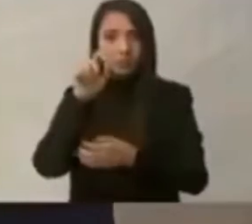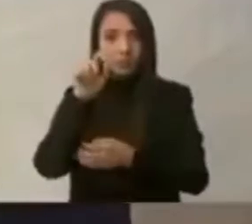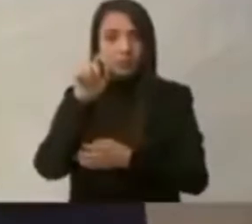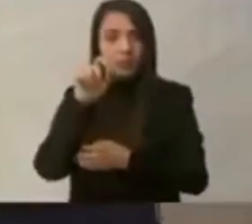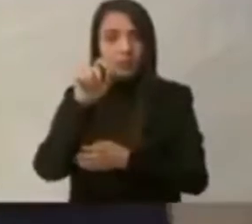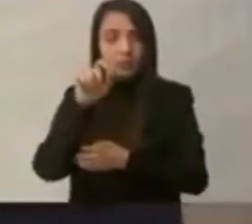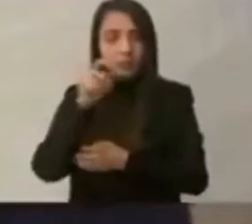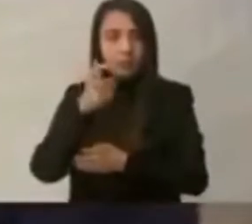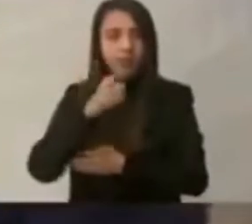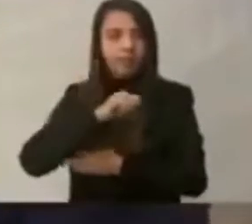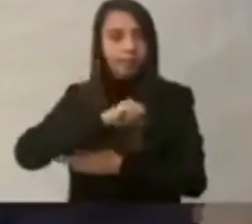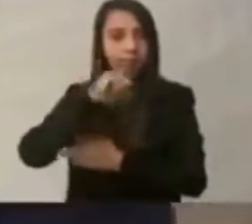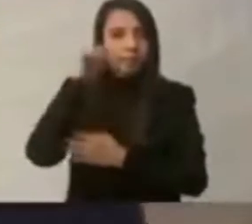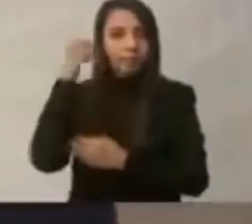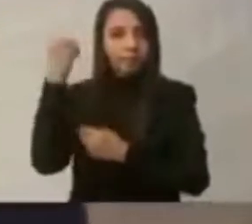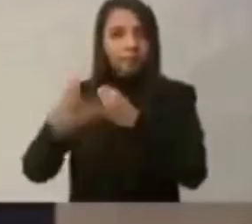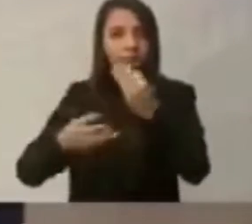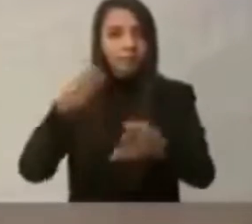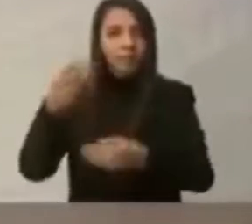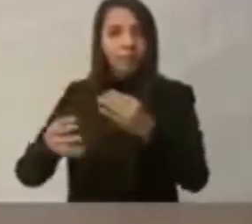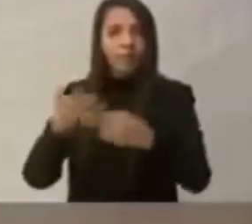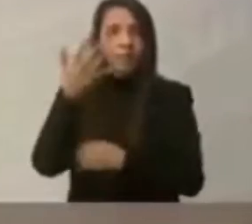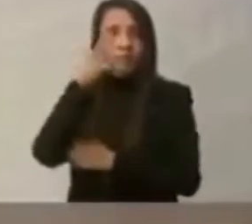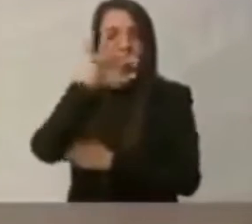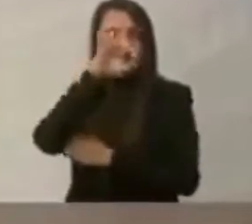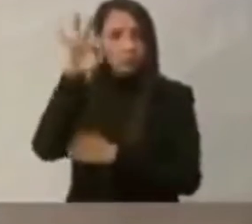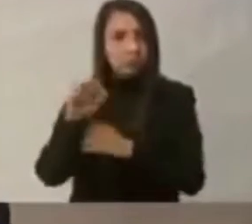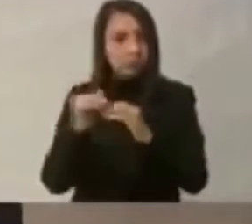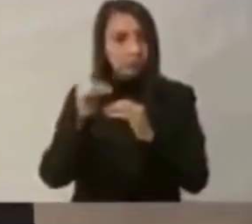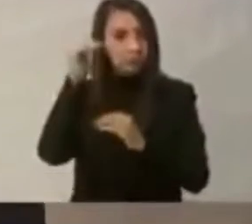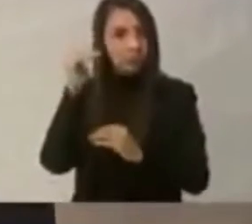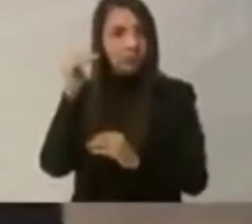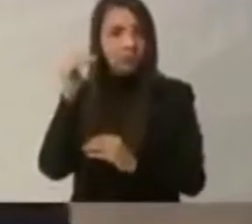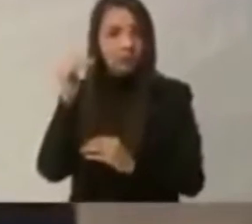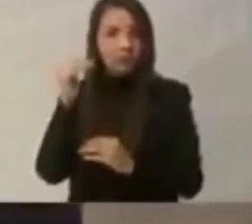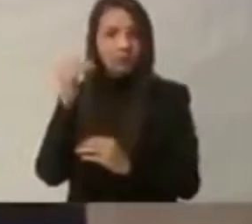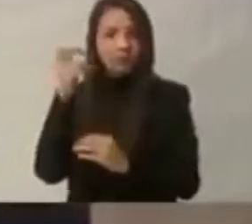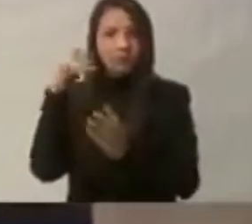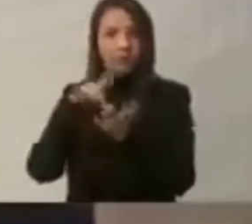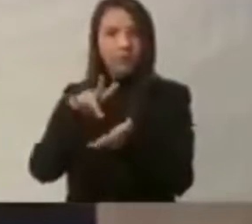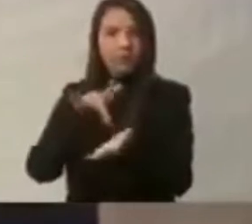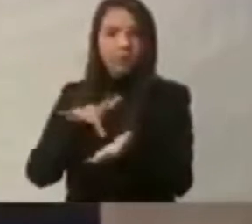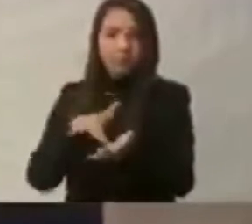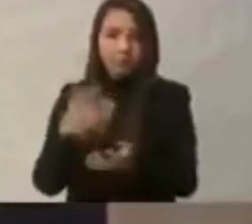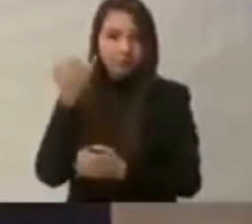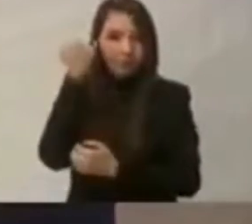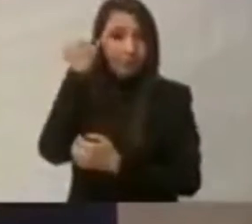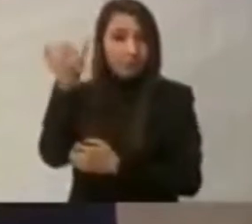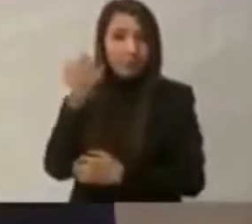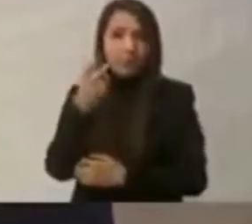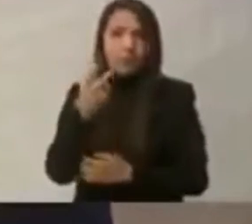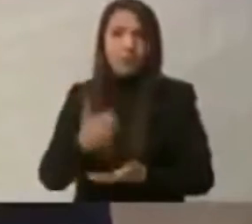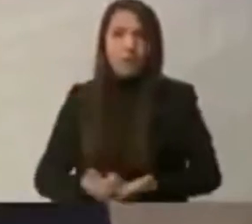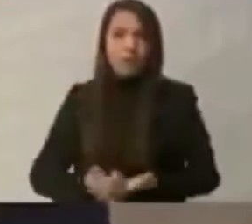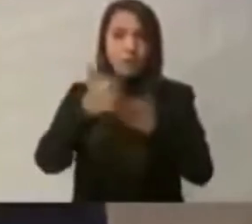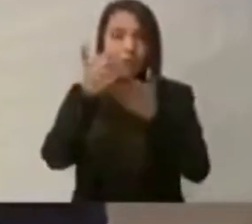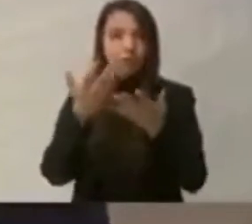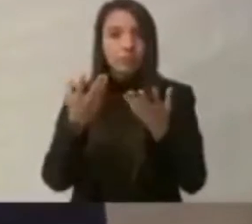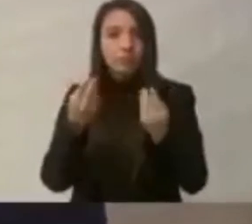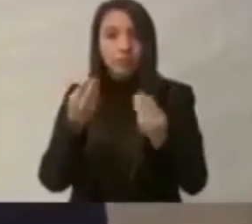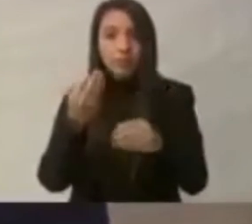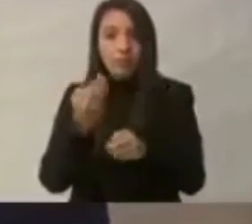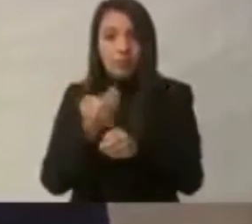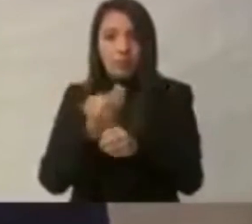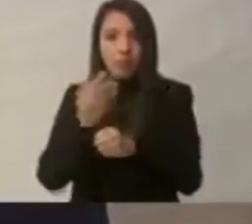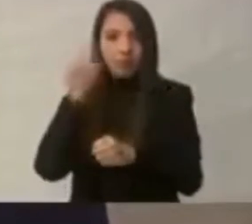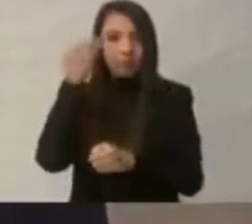Imagínense lo que esto ha significado en estos tiempos difíciles de adversidad, el que le